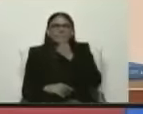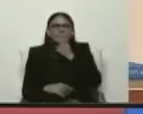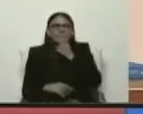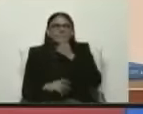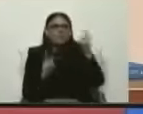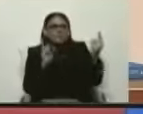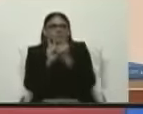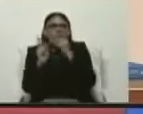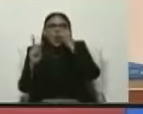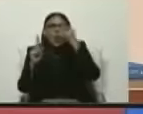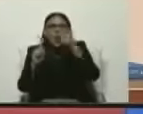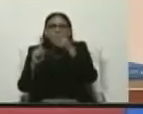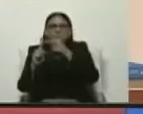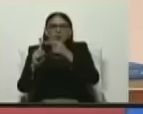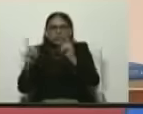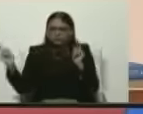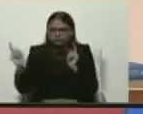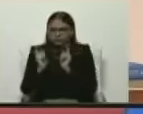acercó el señor que era